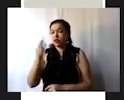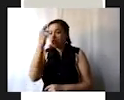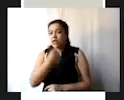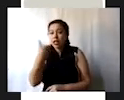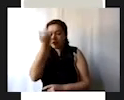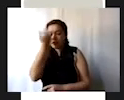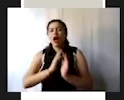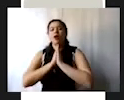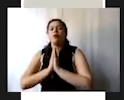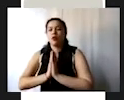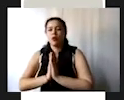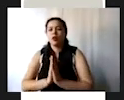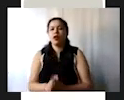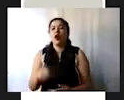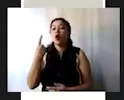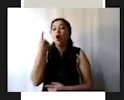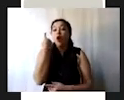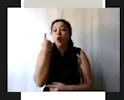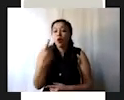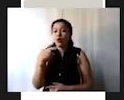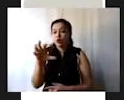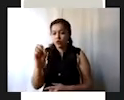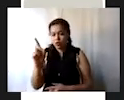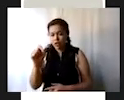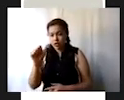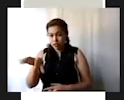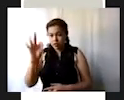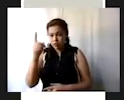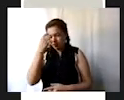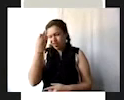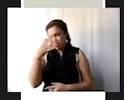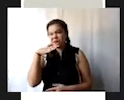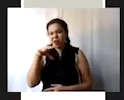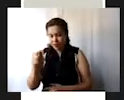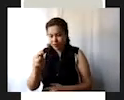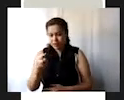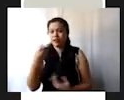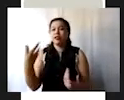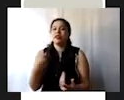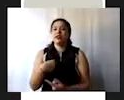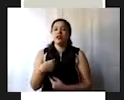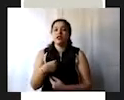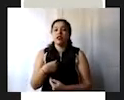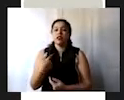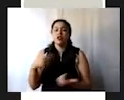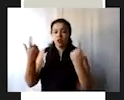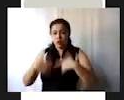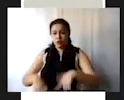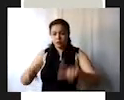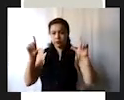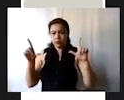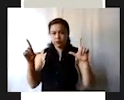revísenlas. Otra vez, solo elijan un ODS por cuestiones de tiempo. Les voy a dejar aquí proyectado